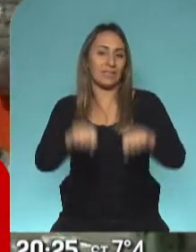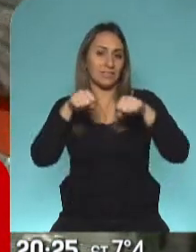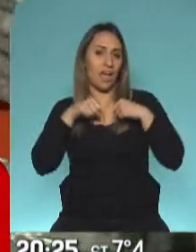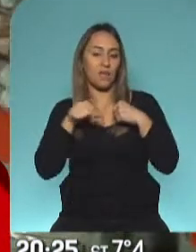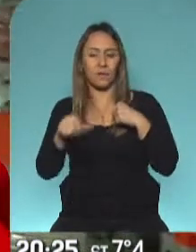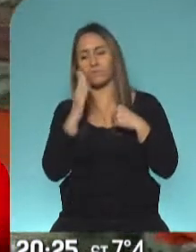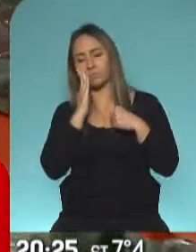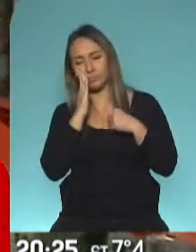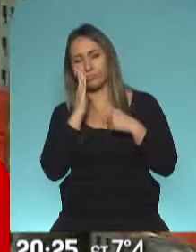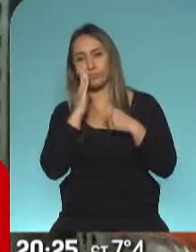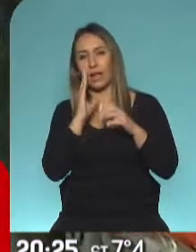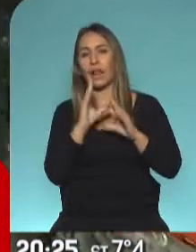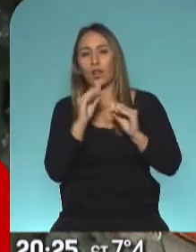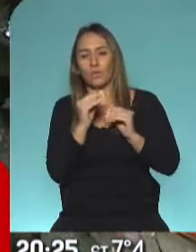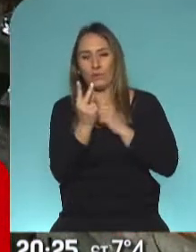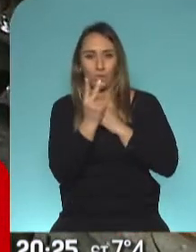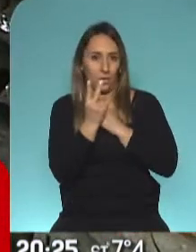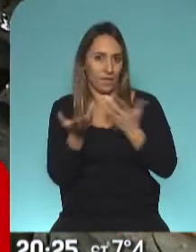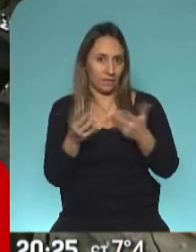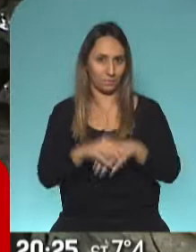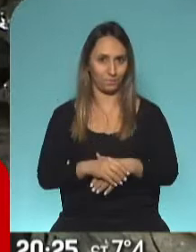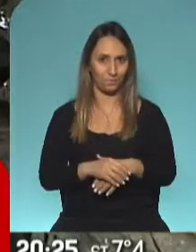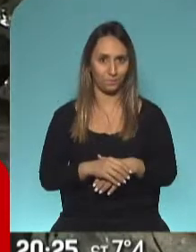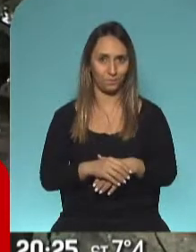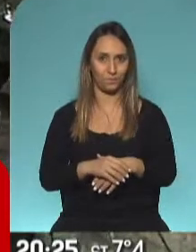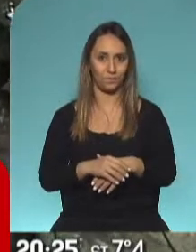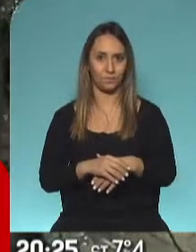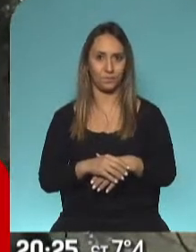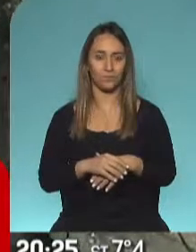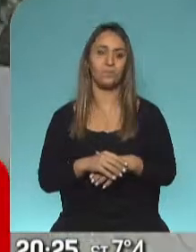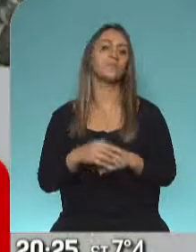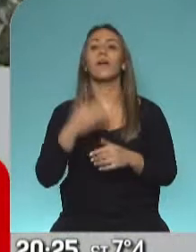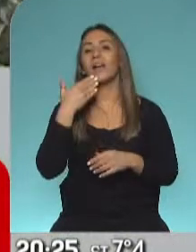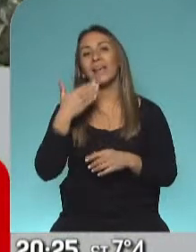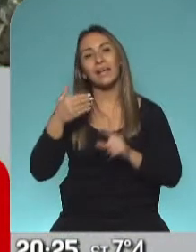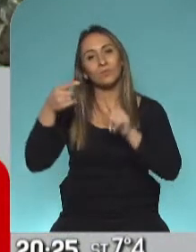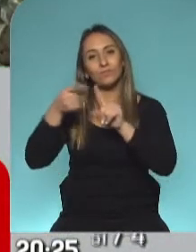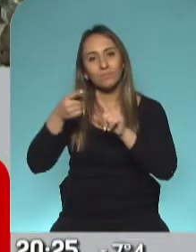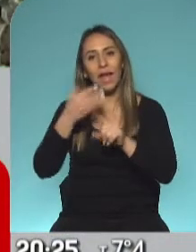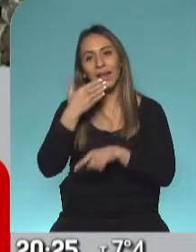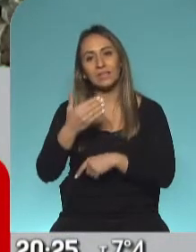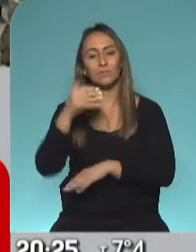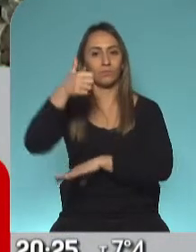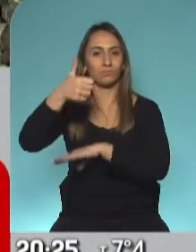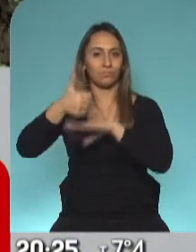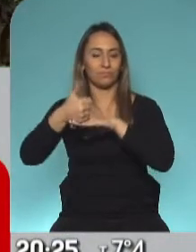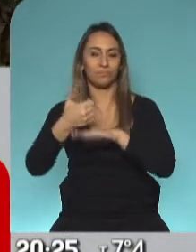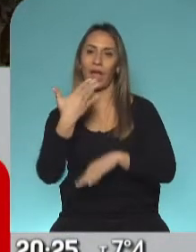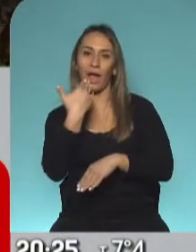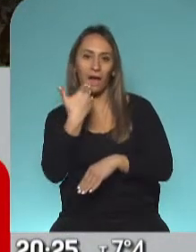dormir y pasar la noche de manera más protegida y gracias por por el contacto gracias por poder hablar un rato en televisión pública noticias